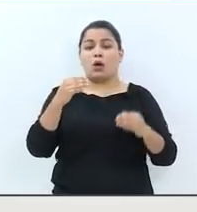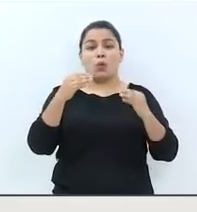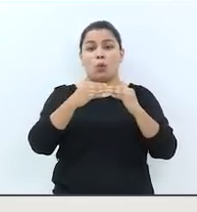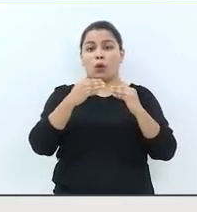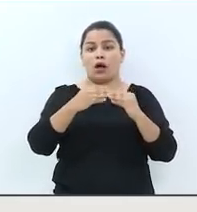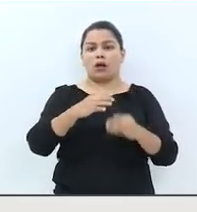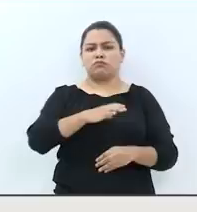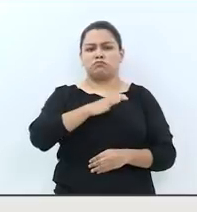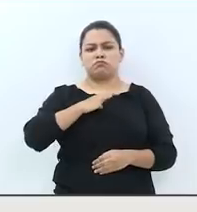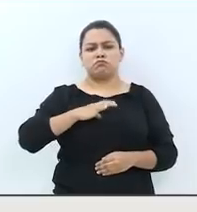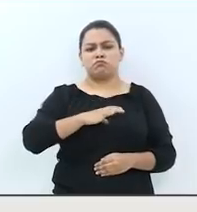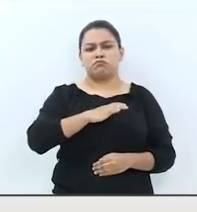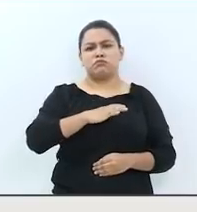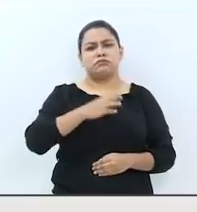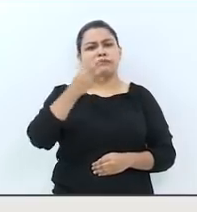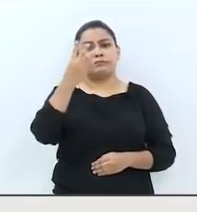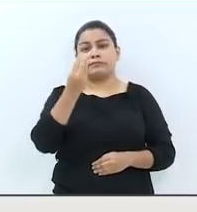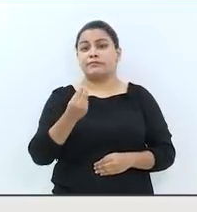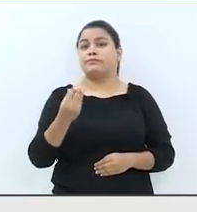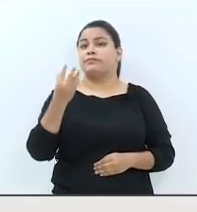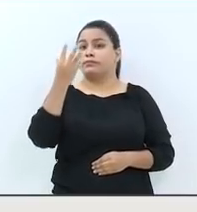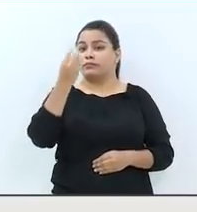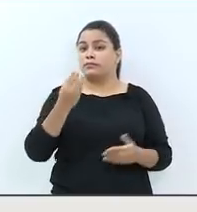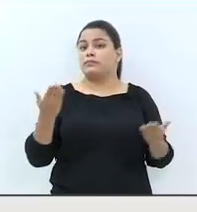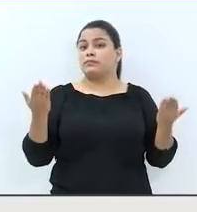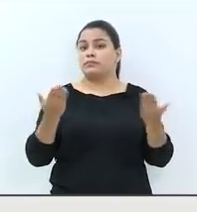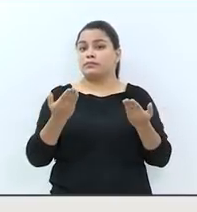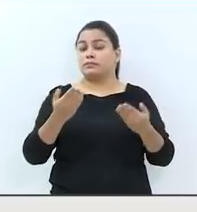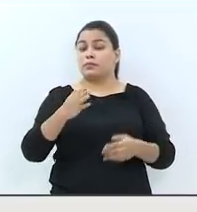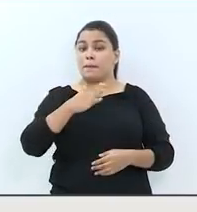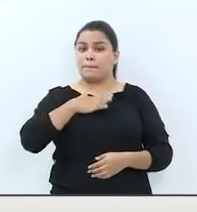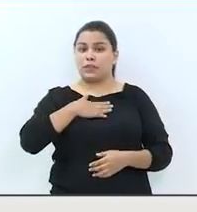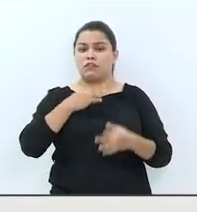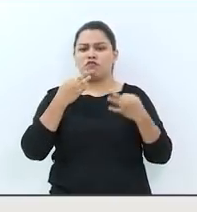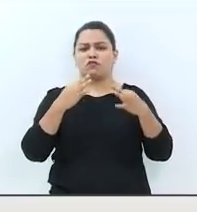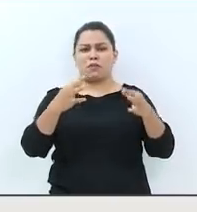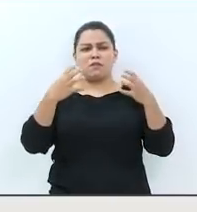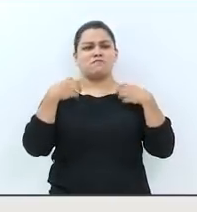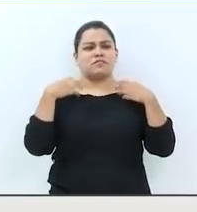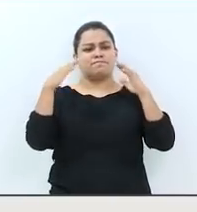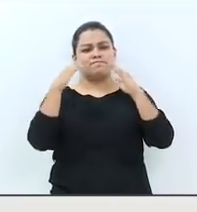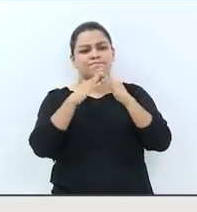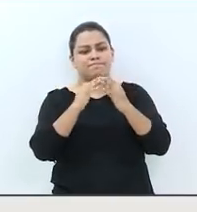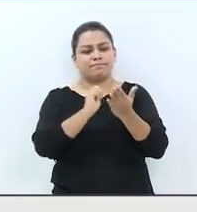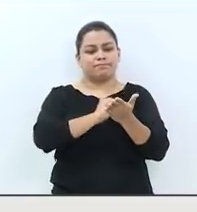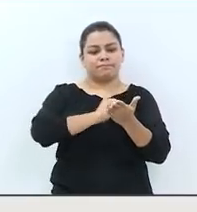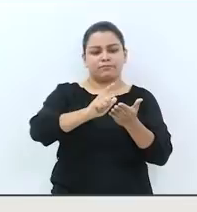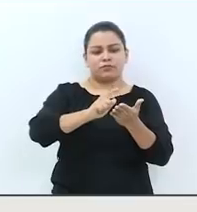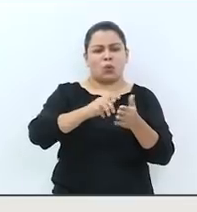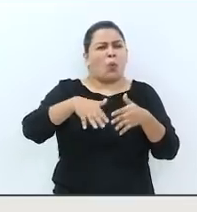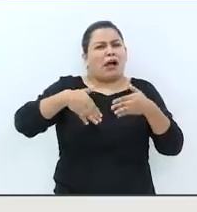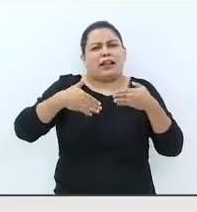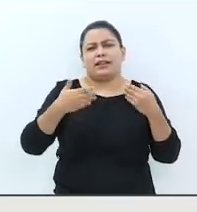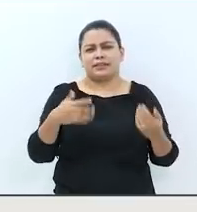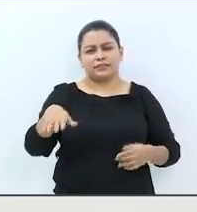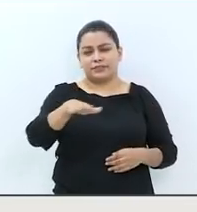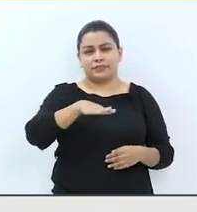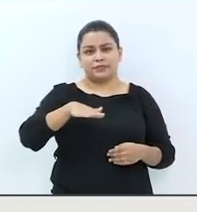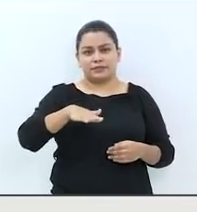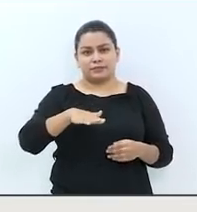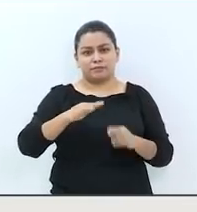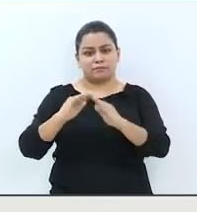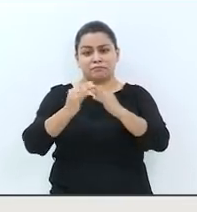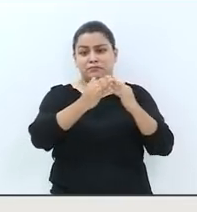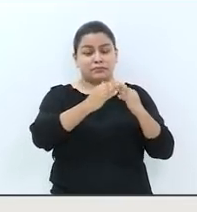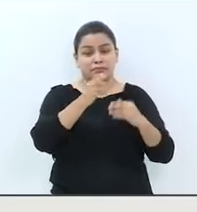nuestra cotidianidad, nuestra forma de vida en casa, en la escuela, donde sea que nos encontremos, en la